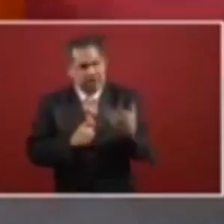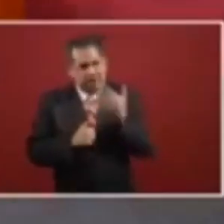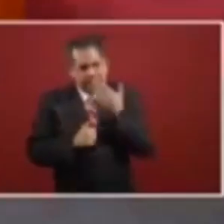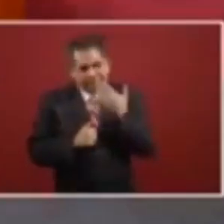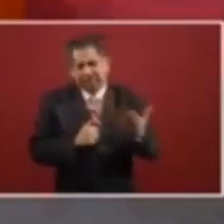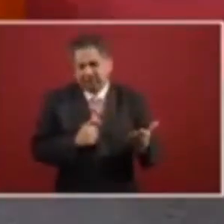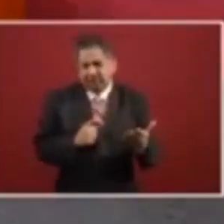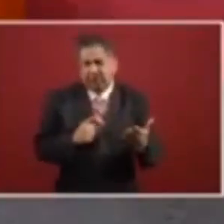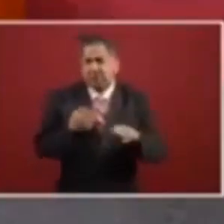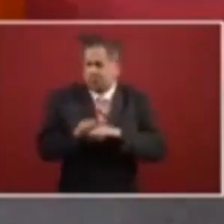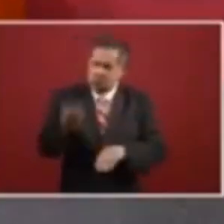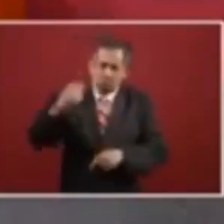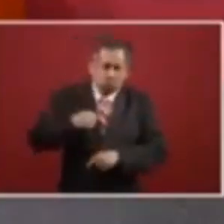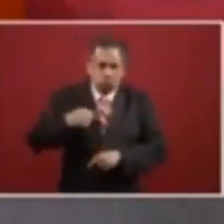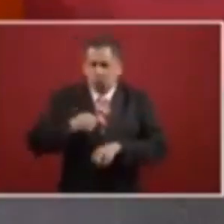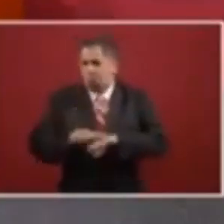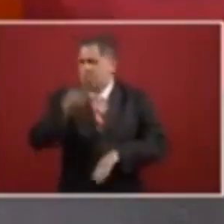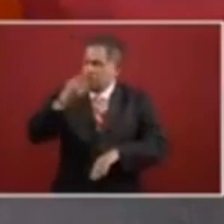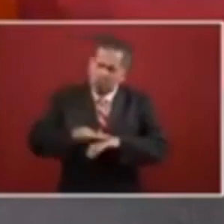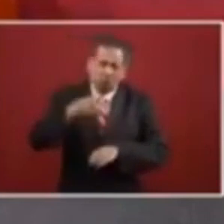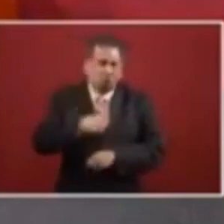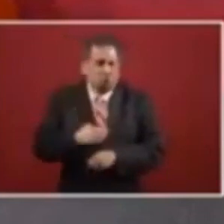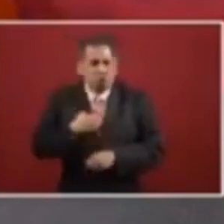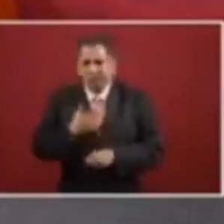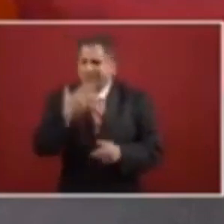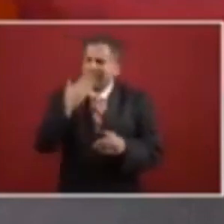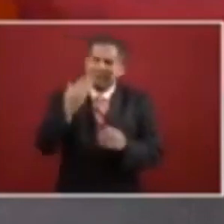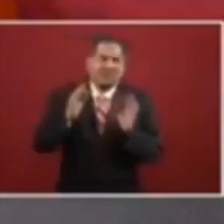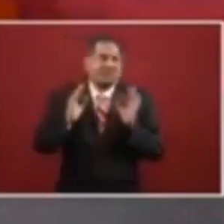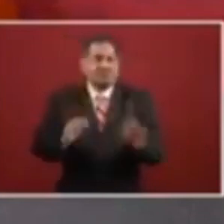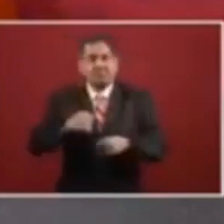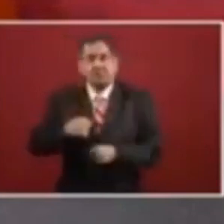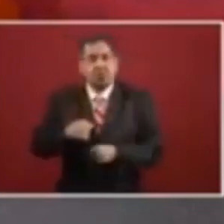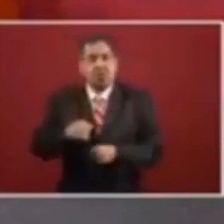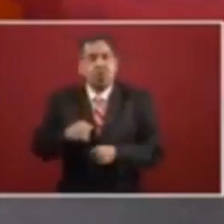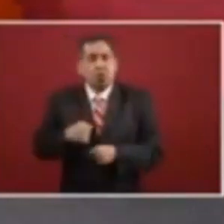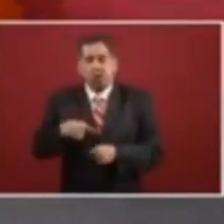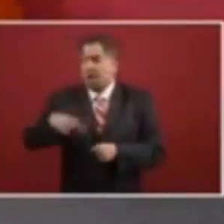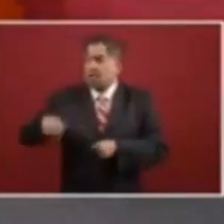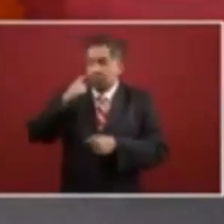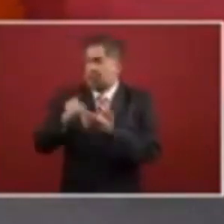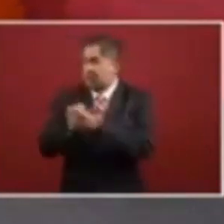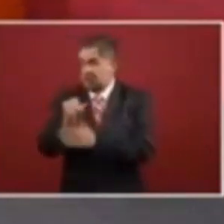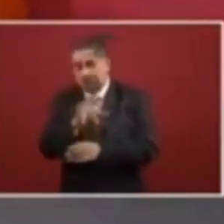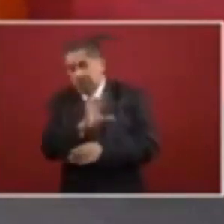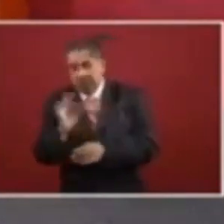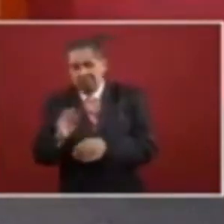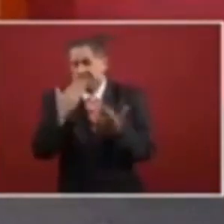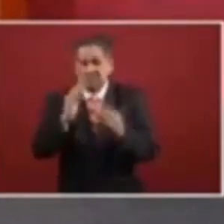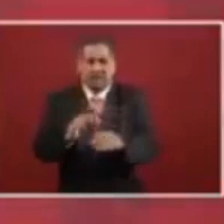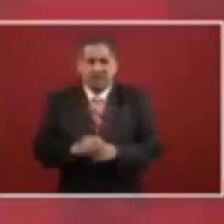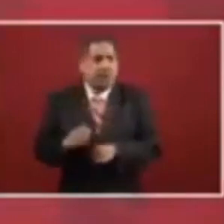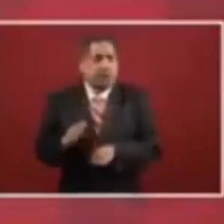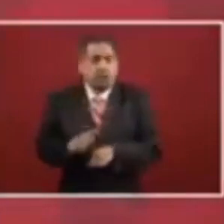Estoy muy contento, muy satisfecho con que se haya tomado esa decisión,